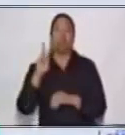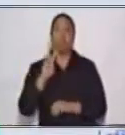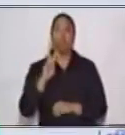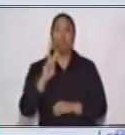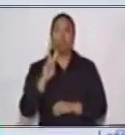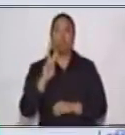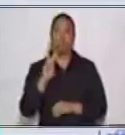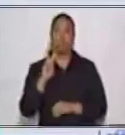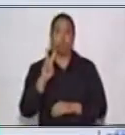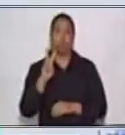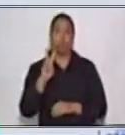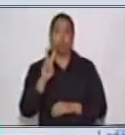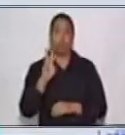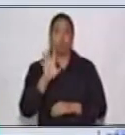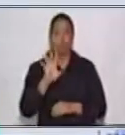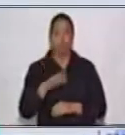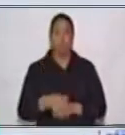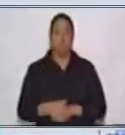Y